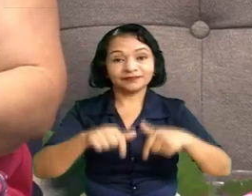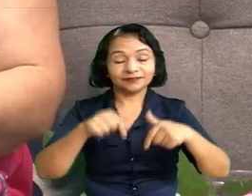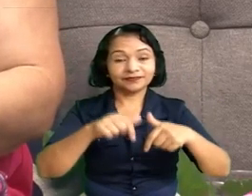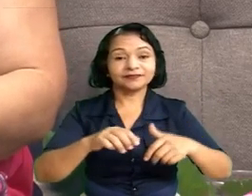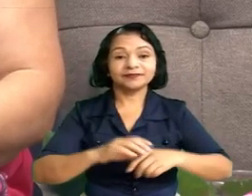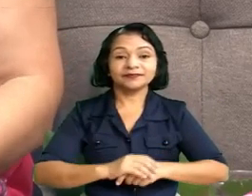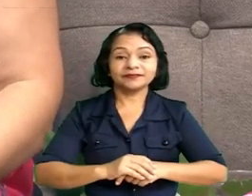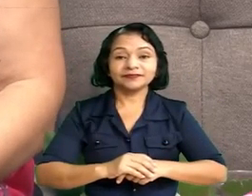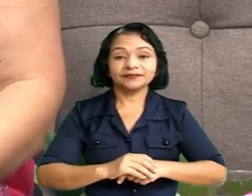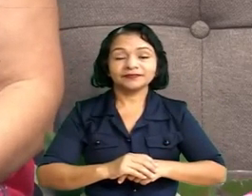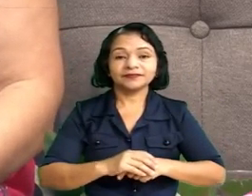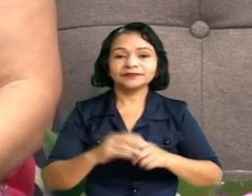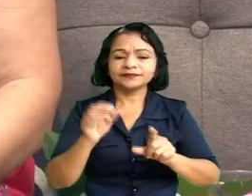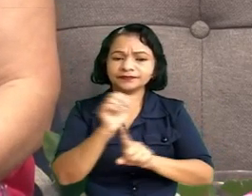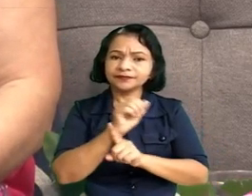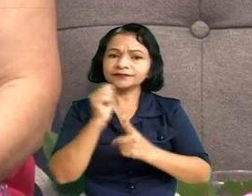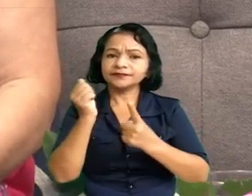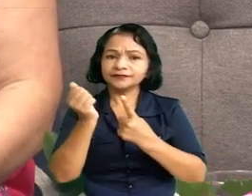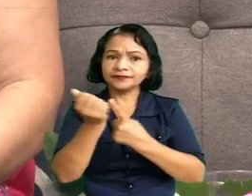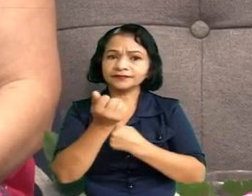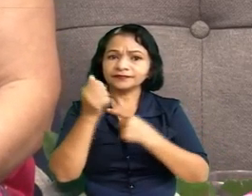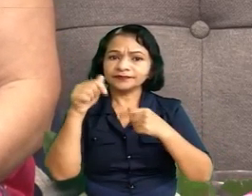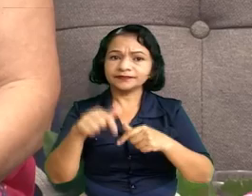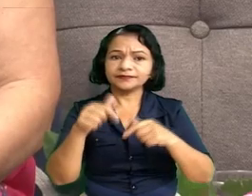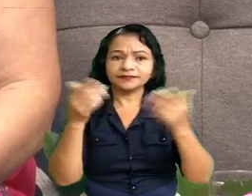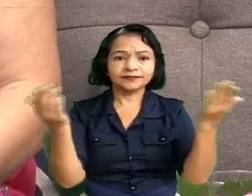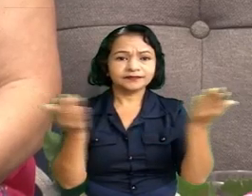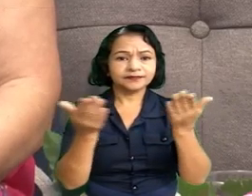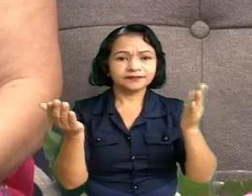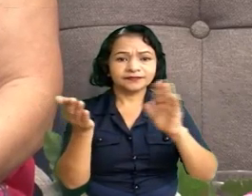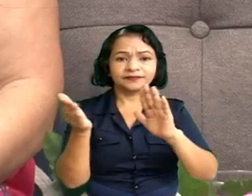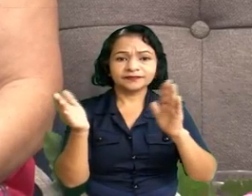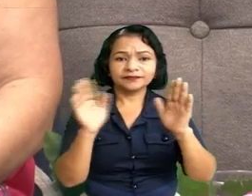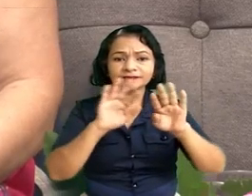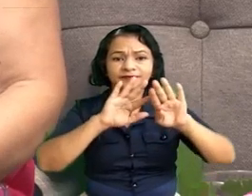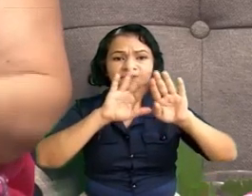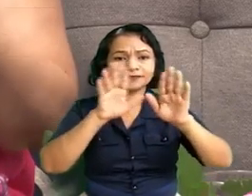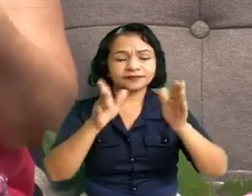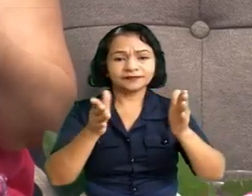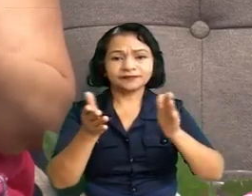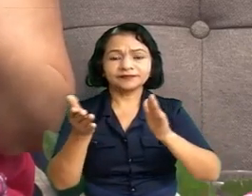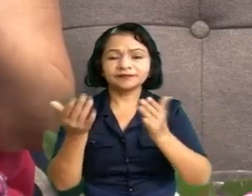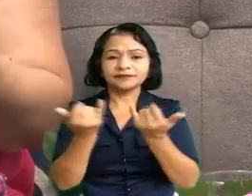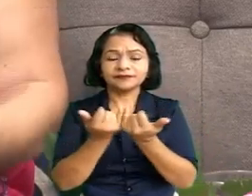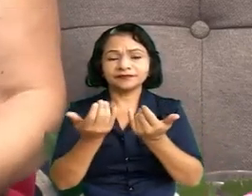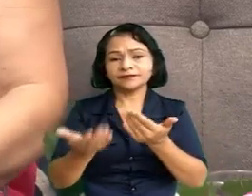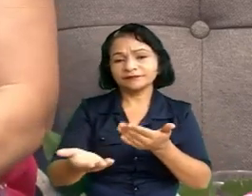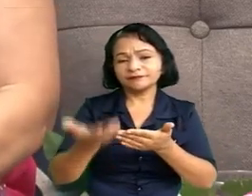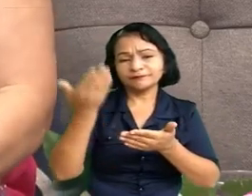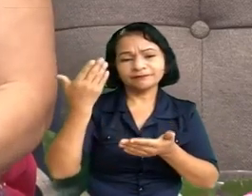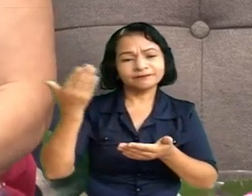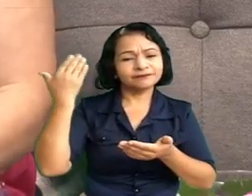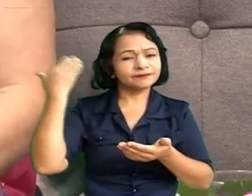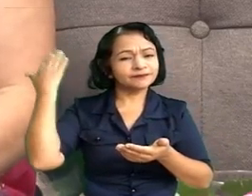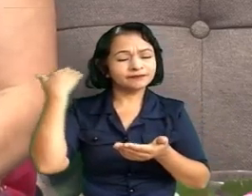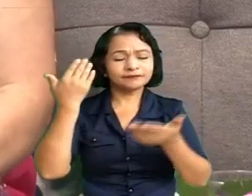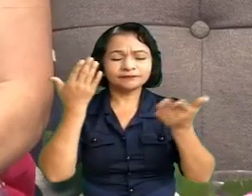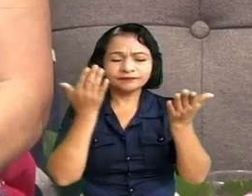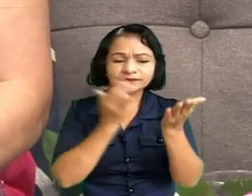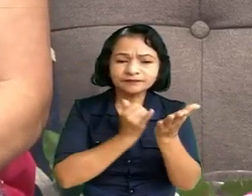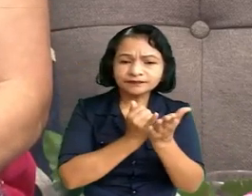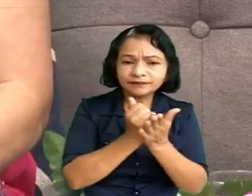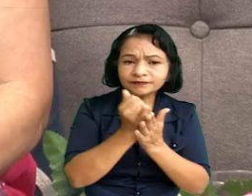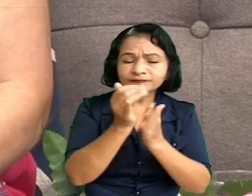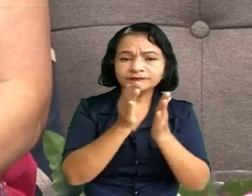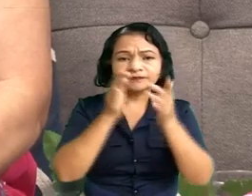Al Asamblea reconocerla como heroína nacional, se hizo una revisión exhaustiva de todos los escritos